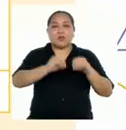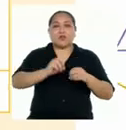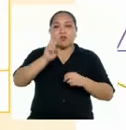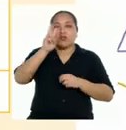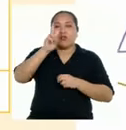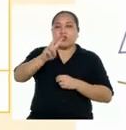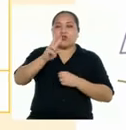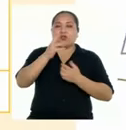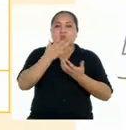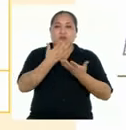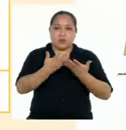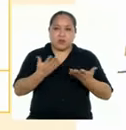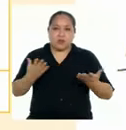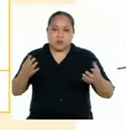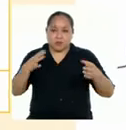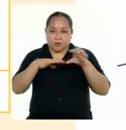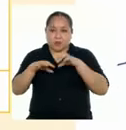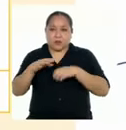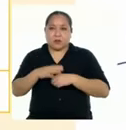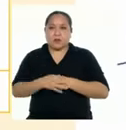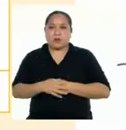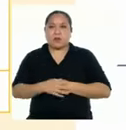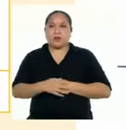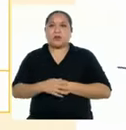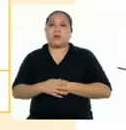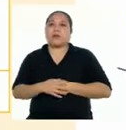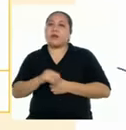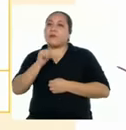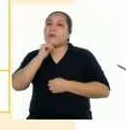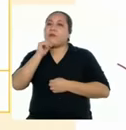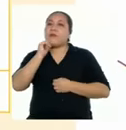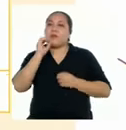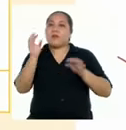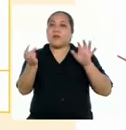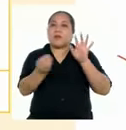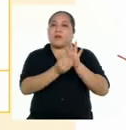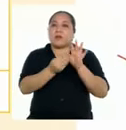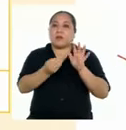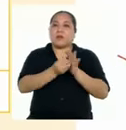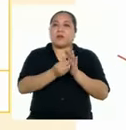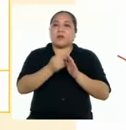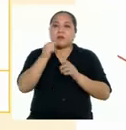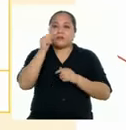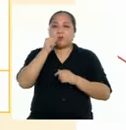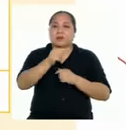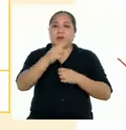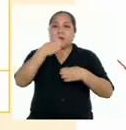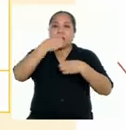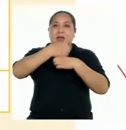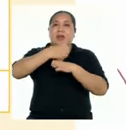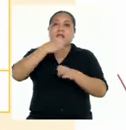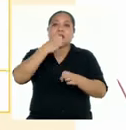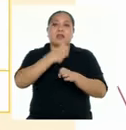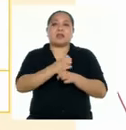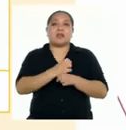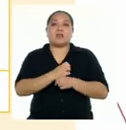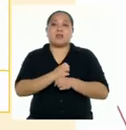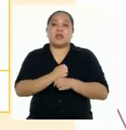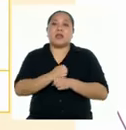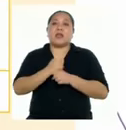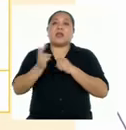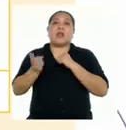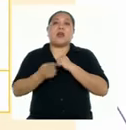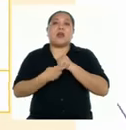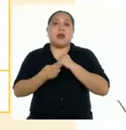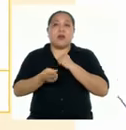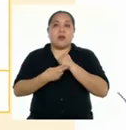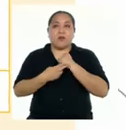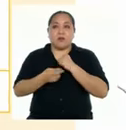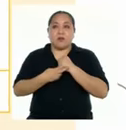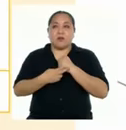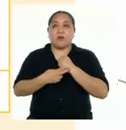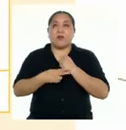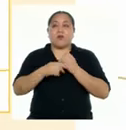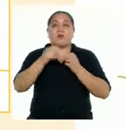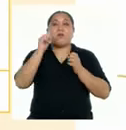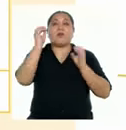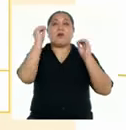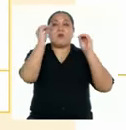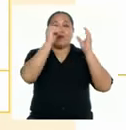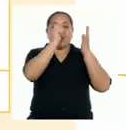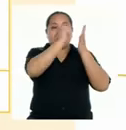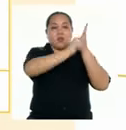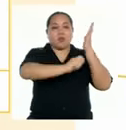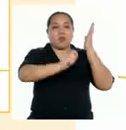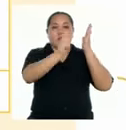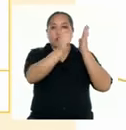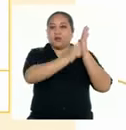2 acciones concretas. La que no consideré en el texto fue la referida a la creación del hábito del ahorro. Así que marcaré que no